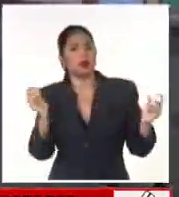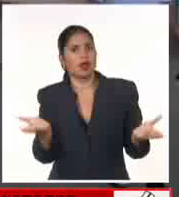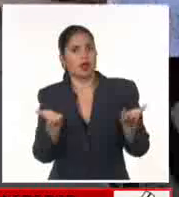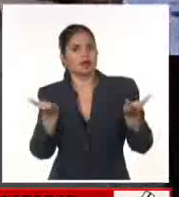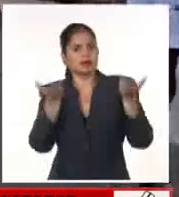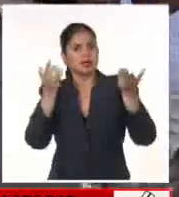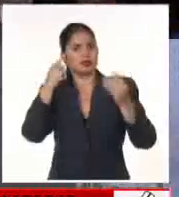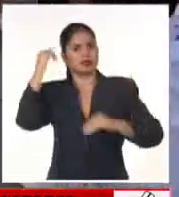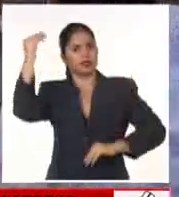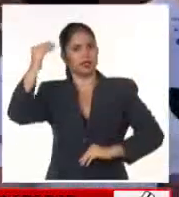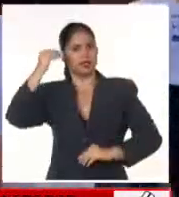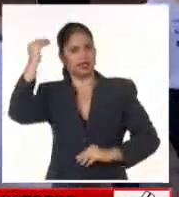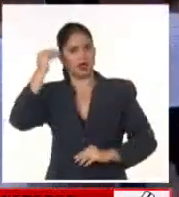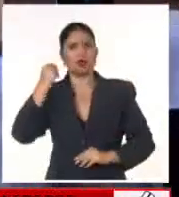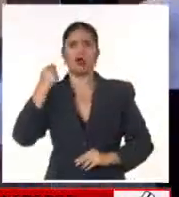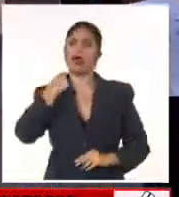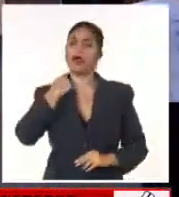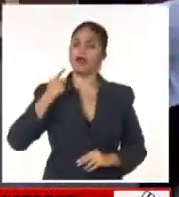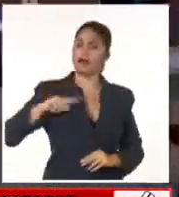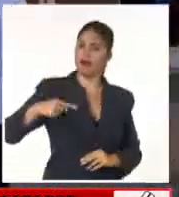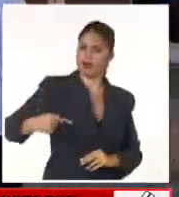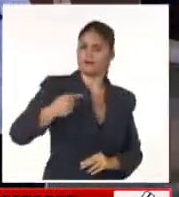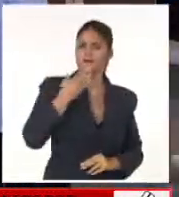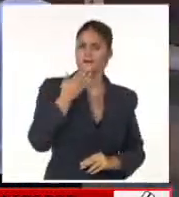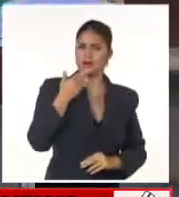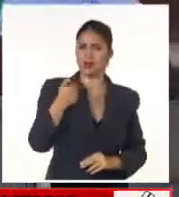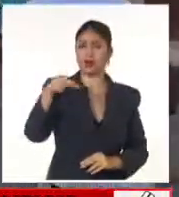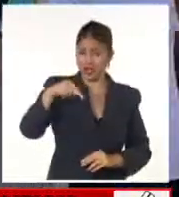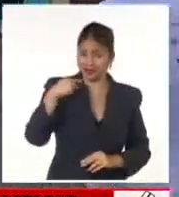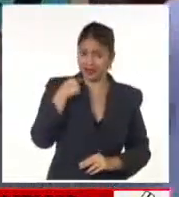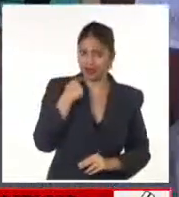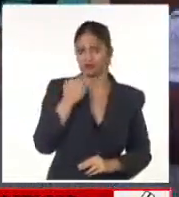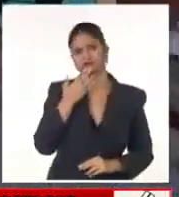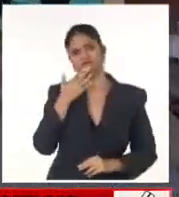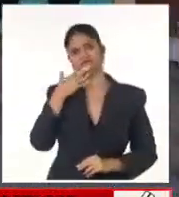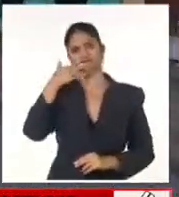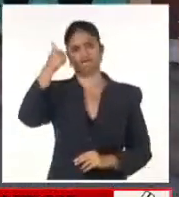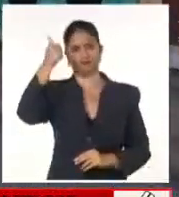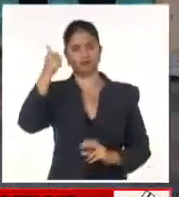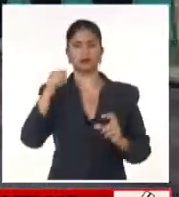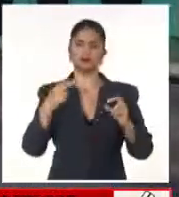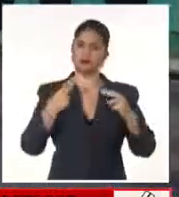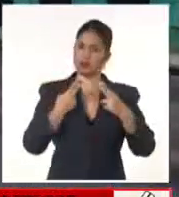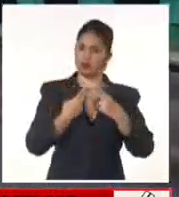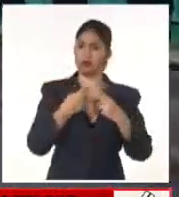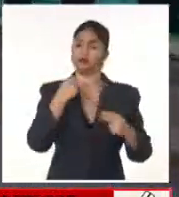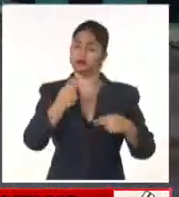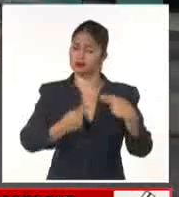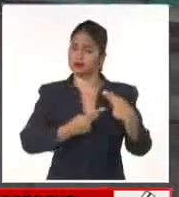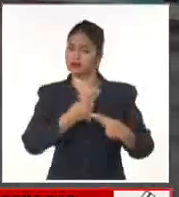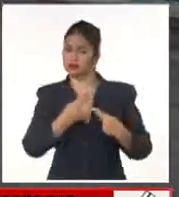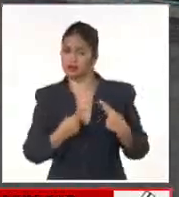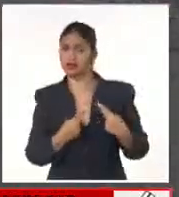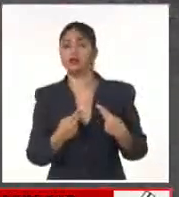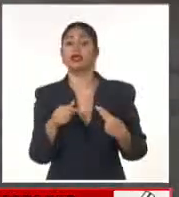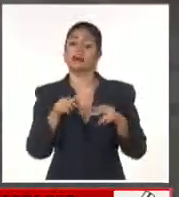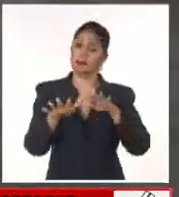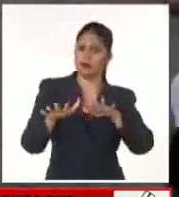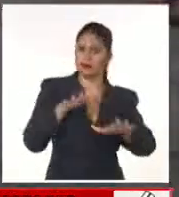que este año es definitorio para la proyección del año